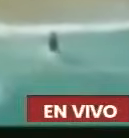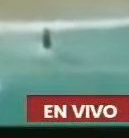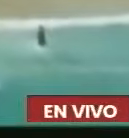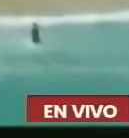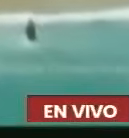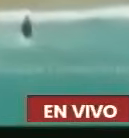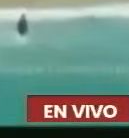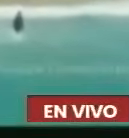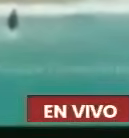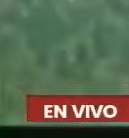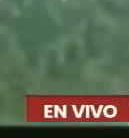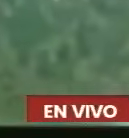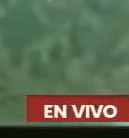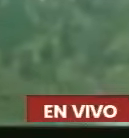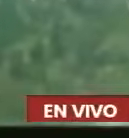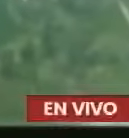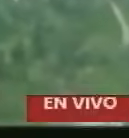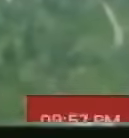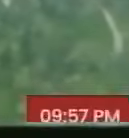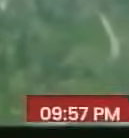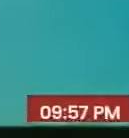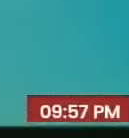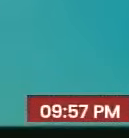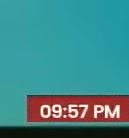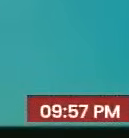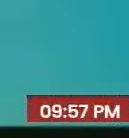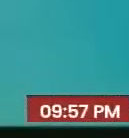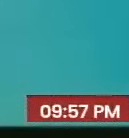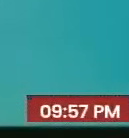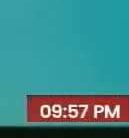puntos del territorio nacional.